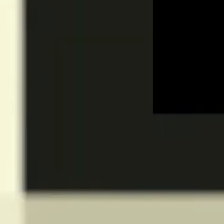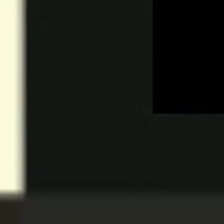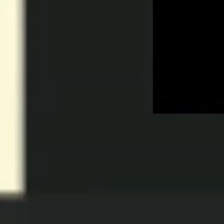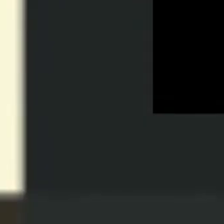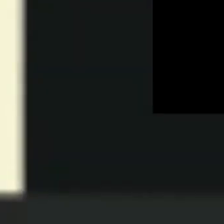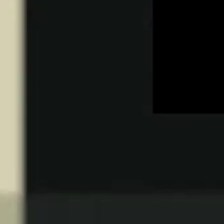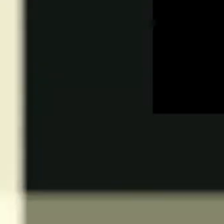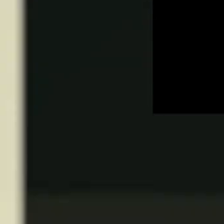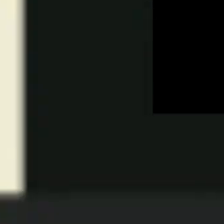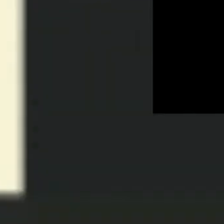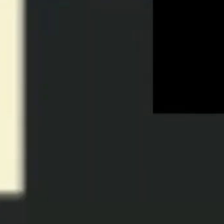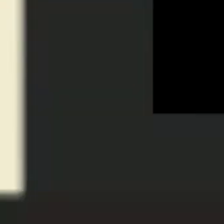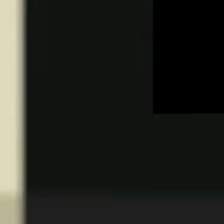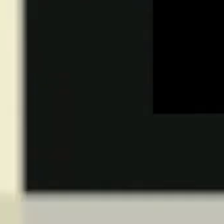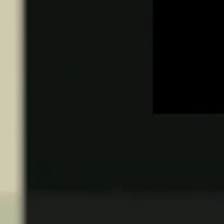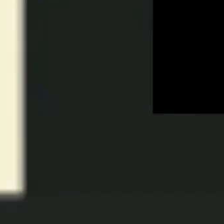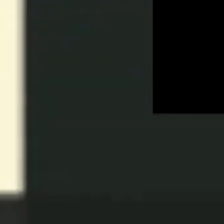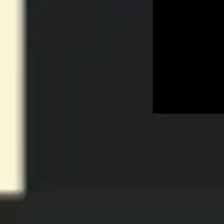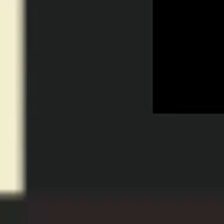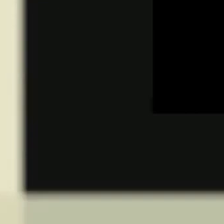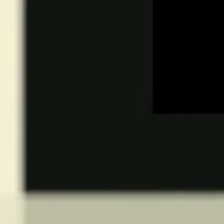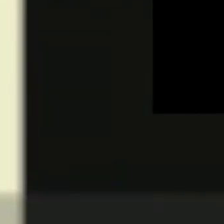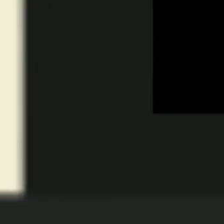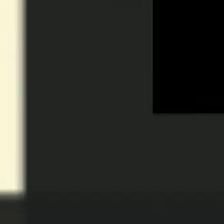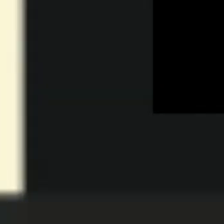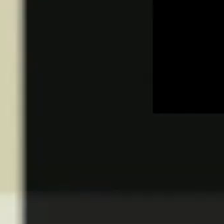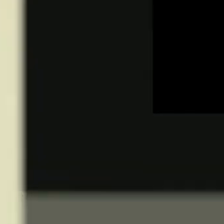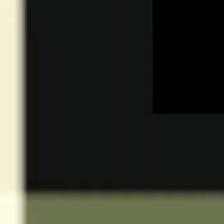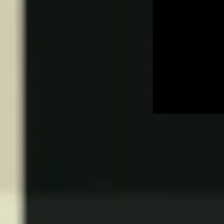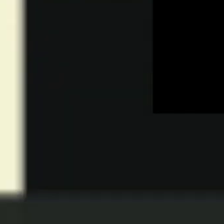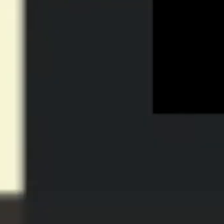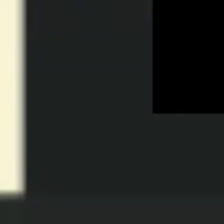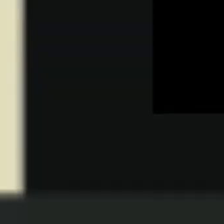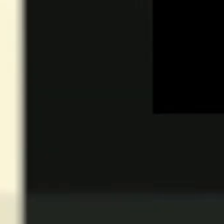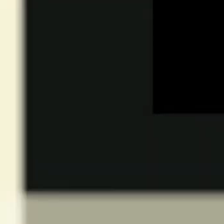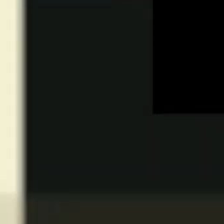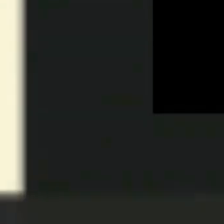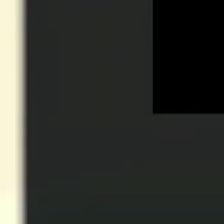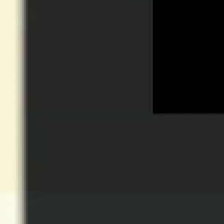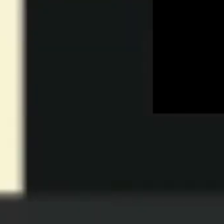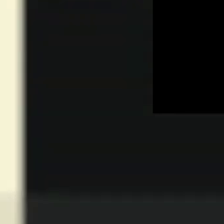Uno, dos, tres, cuatro, cinco,